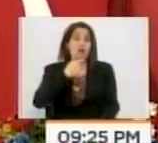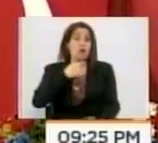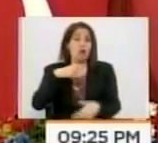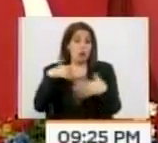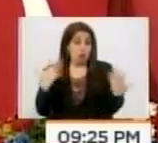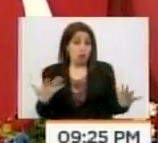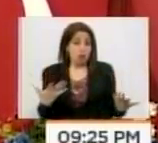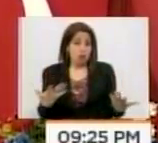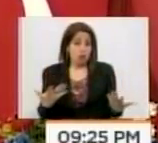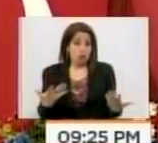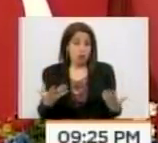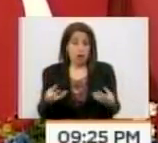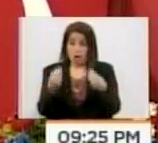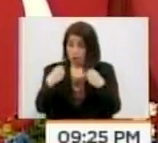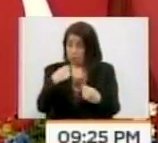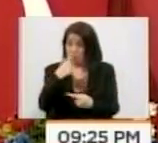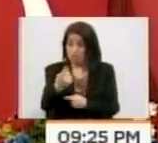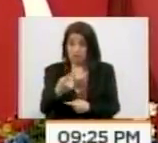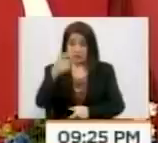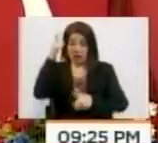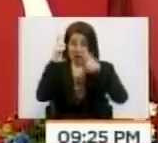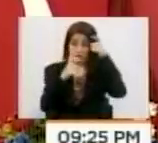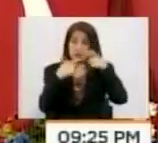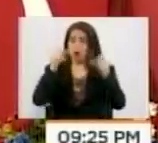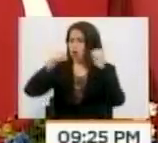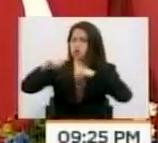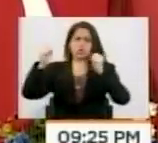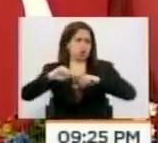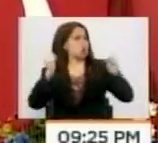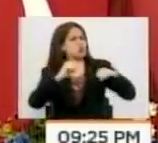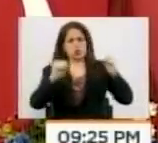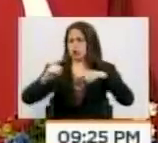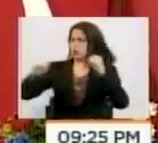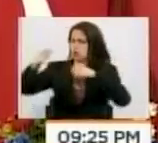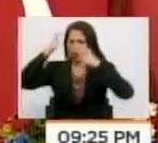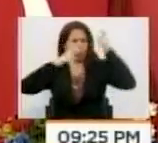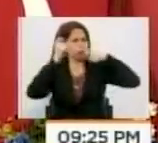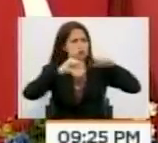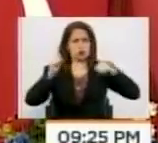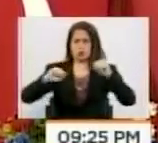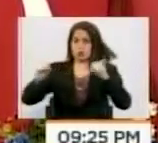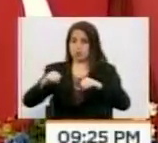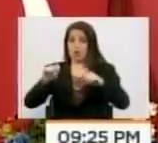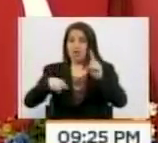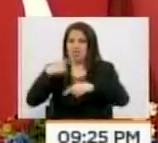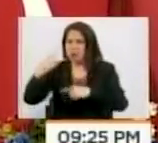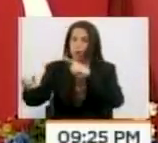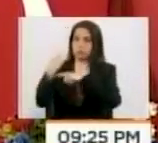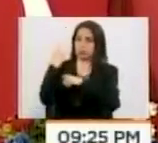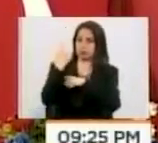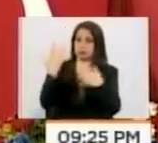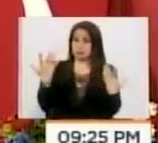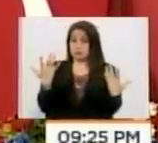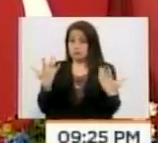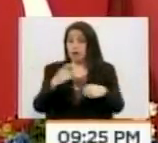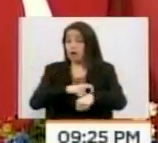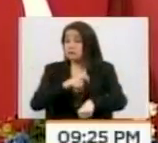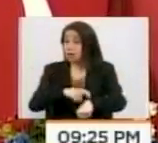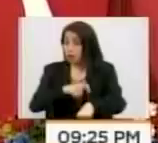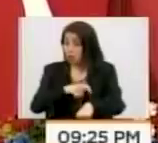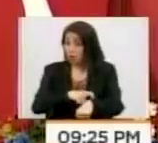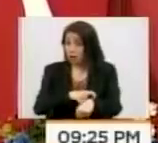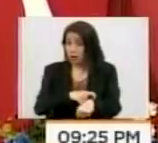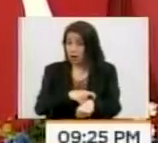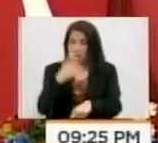le decían al comandante Chávez, sí, mi comandante, cómo no, mi comandante, sí, mi comandante, y lo traicionaron a esa hora. Y ellos creían que Chávez